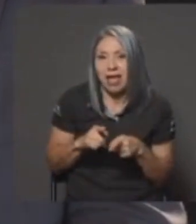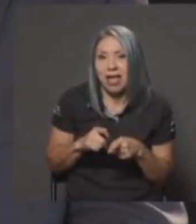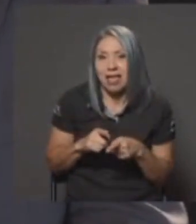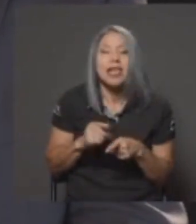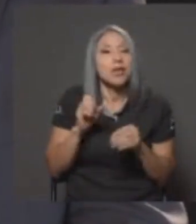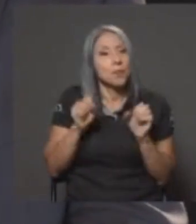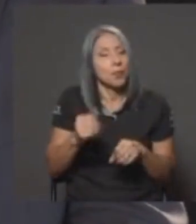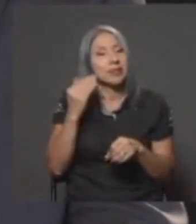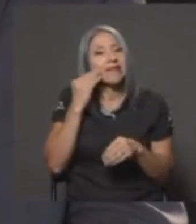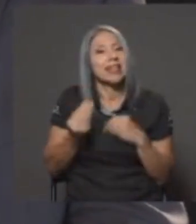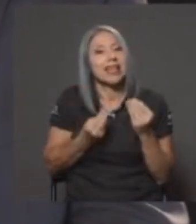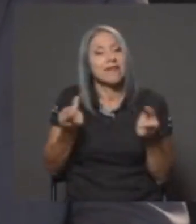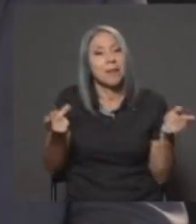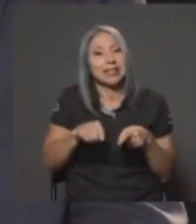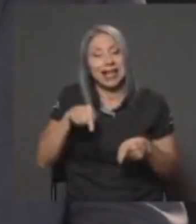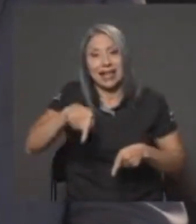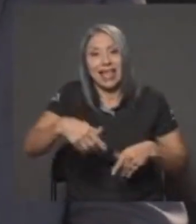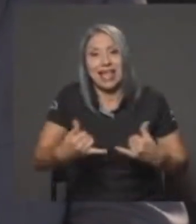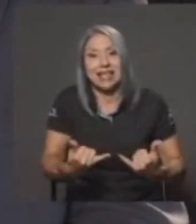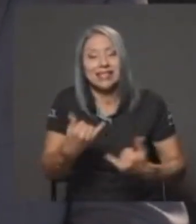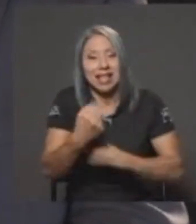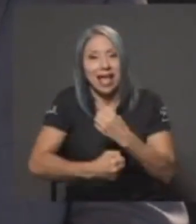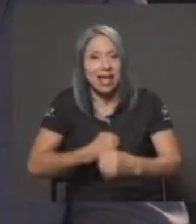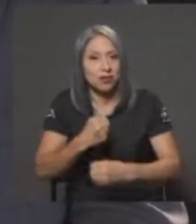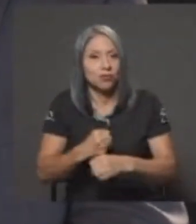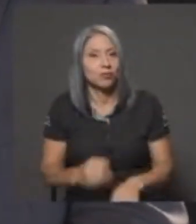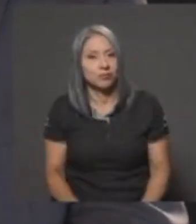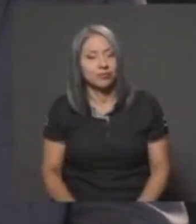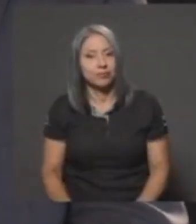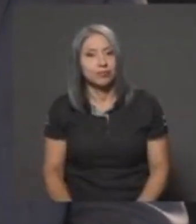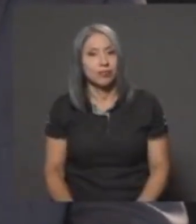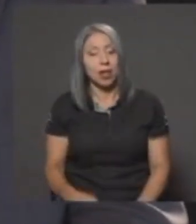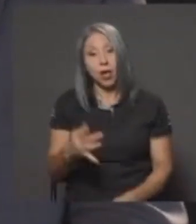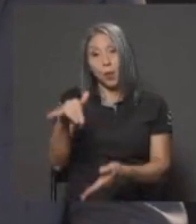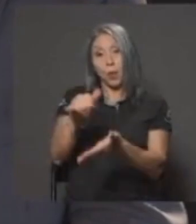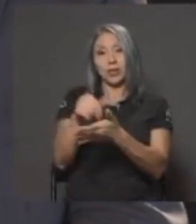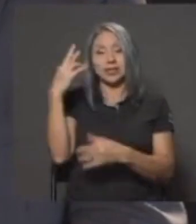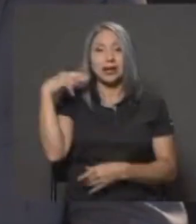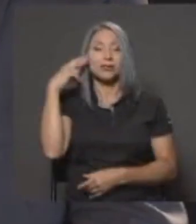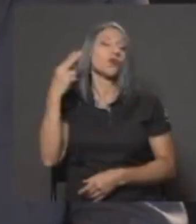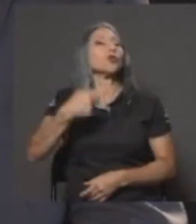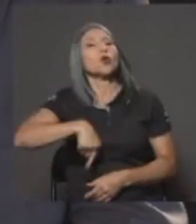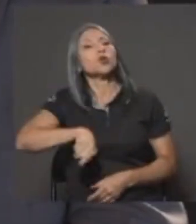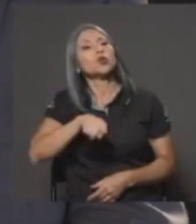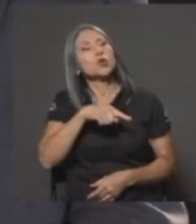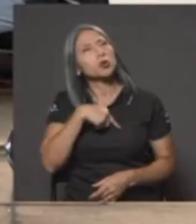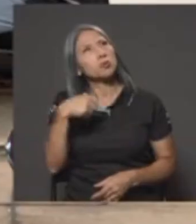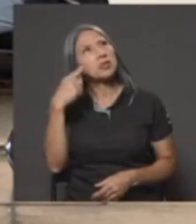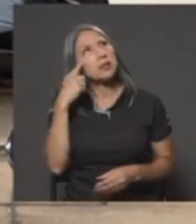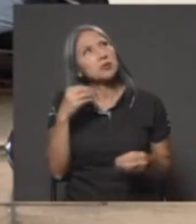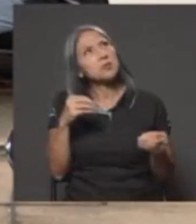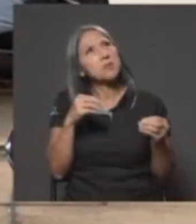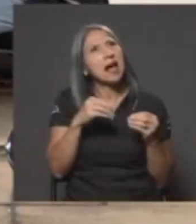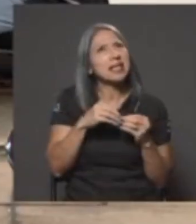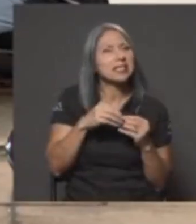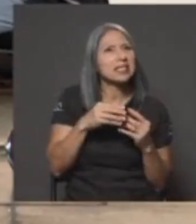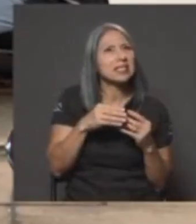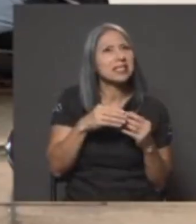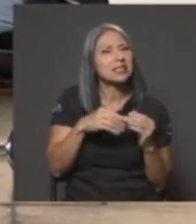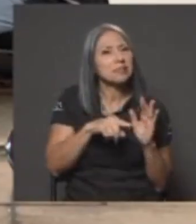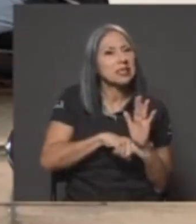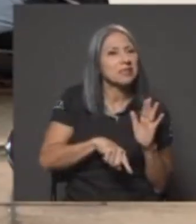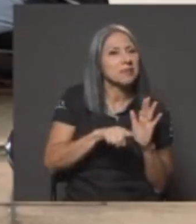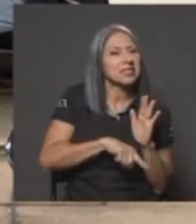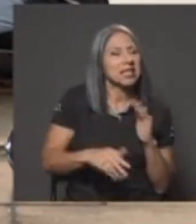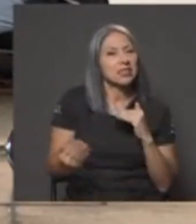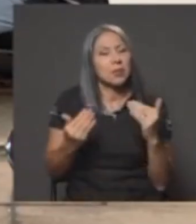pasar este año. Y dado eso, es que somos un poquito más pesimistas que el En el último minuto, don